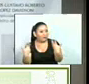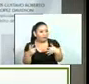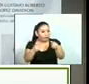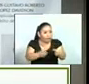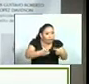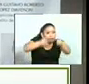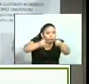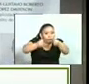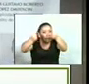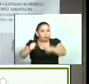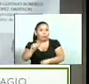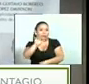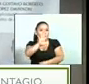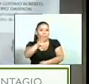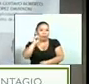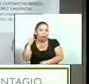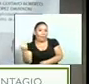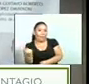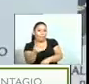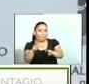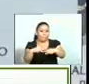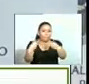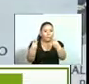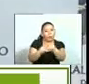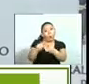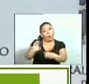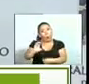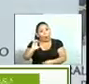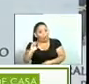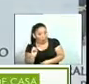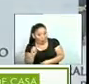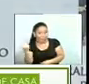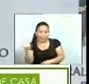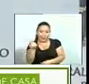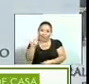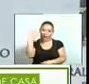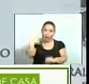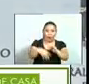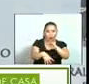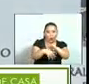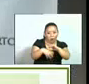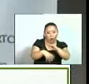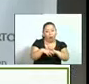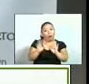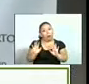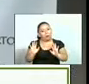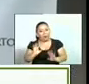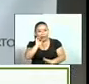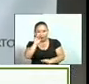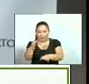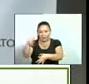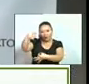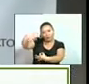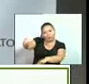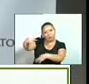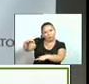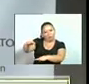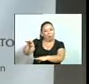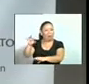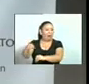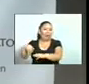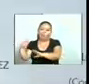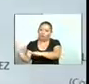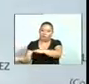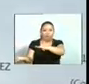500 pandilleros y a procesar a gente involucrada en actos de corrupción. Espera que esta solicitud sea enviada